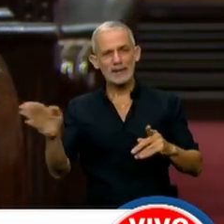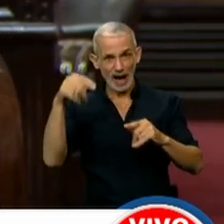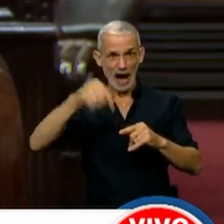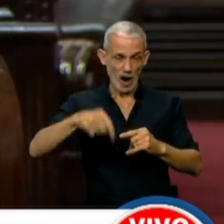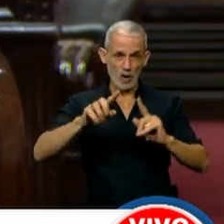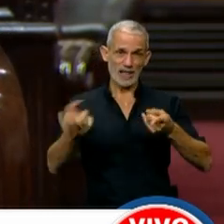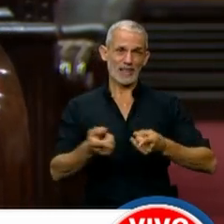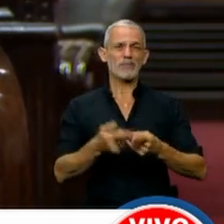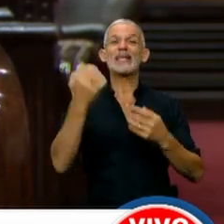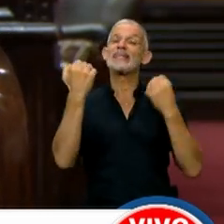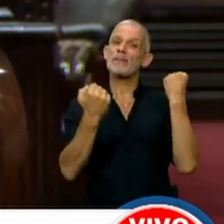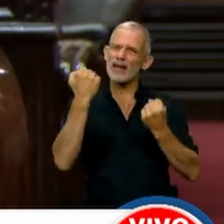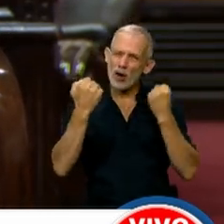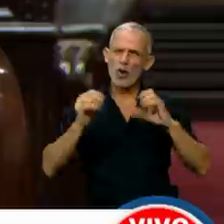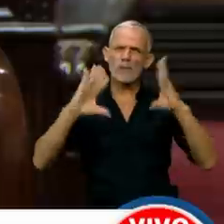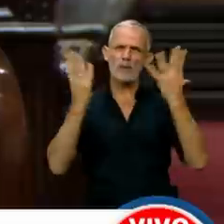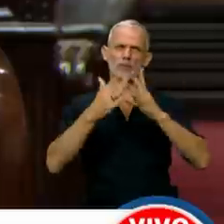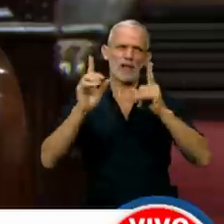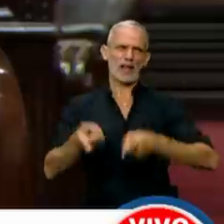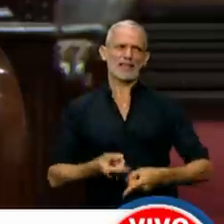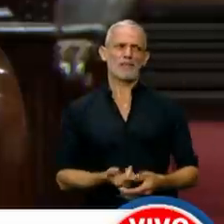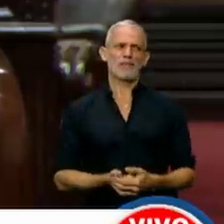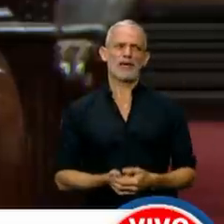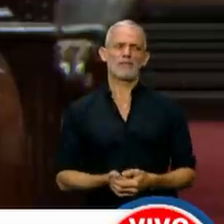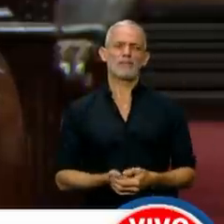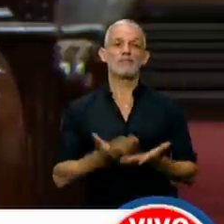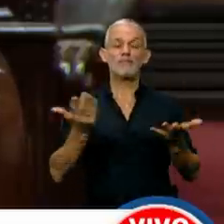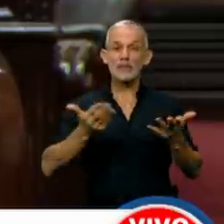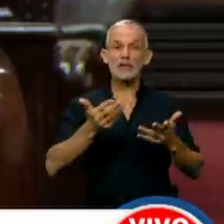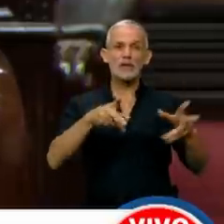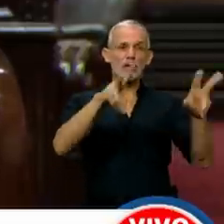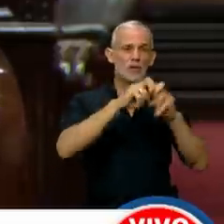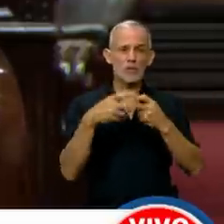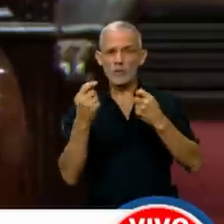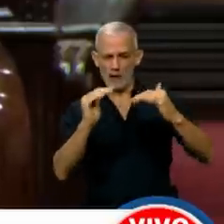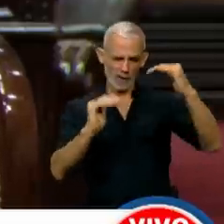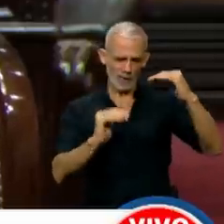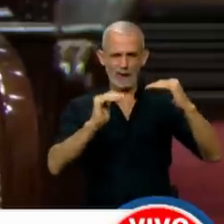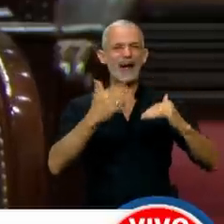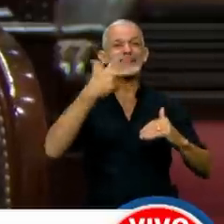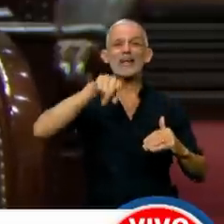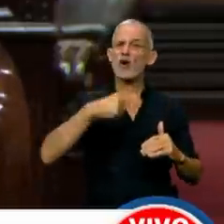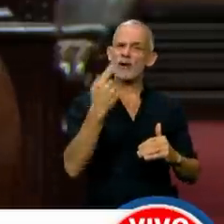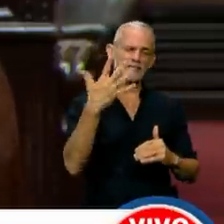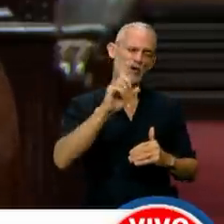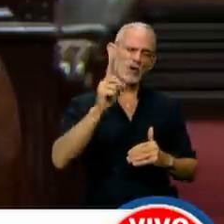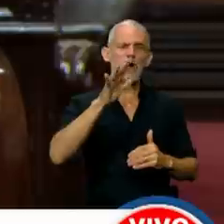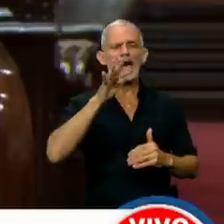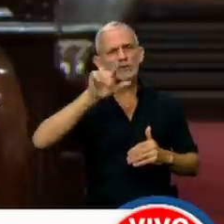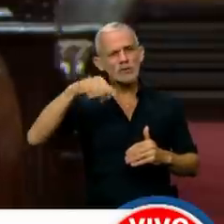en la economía mundial déficit fiscales no del 35 del